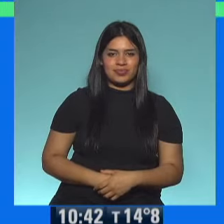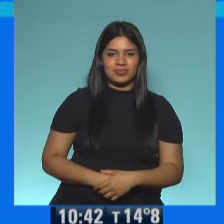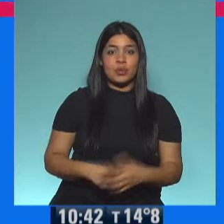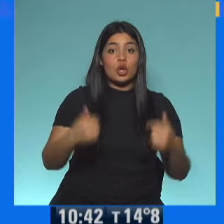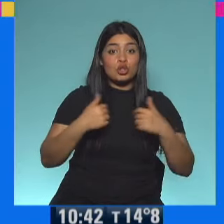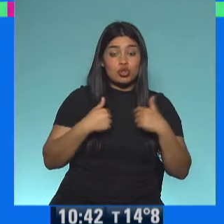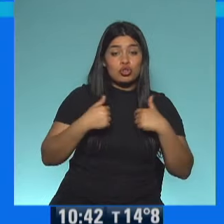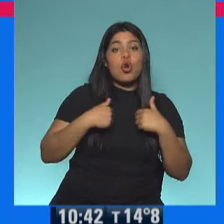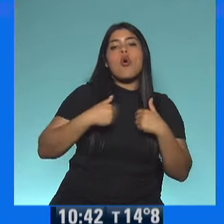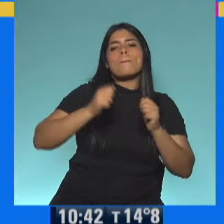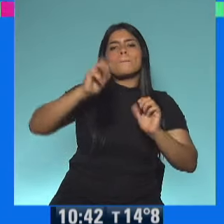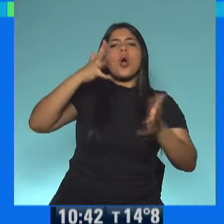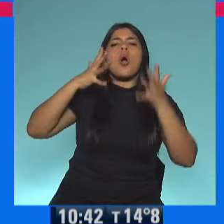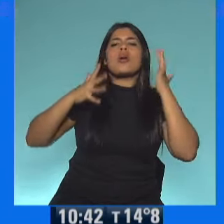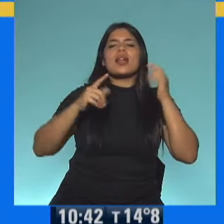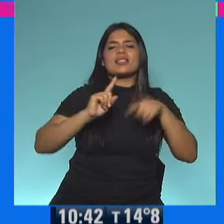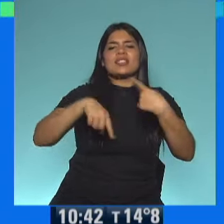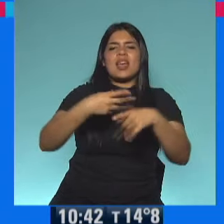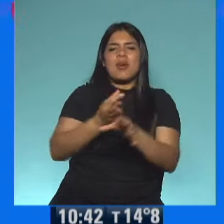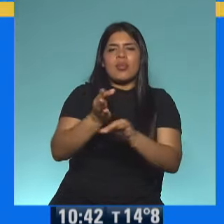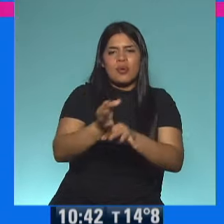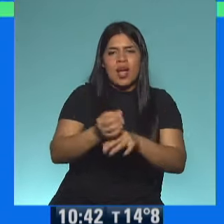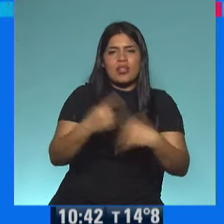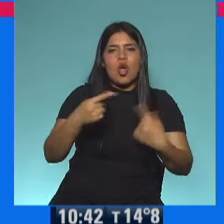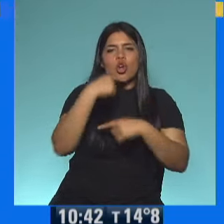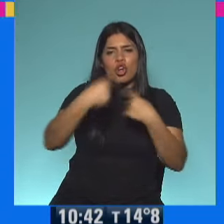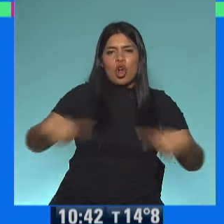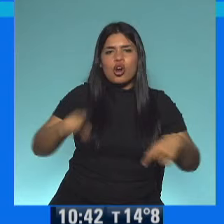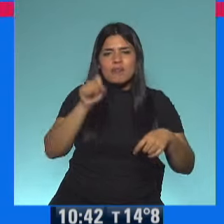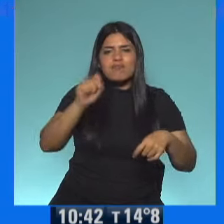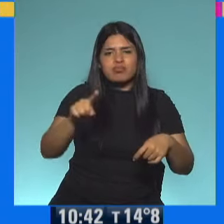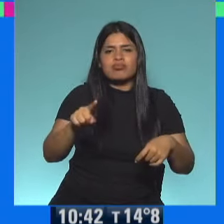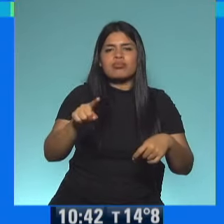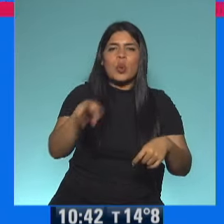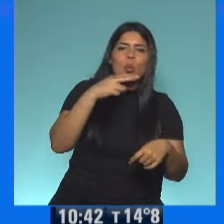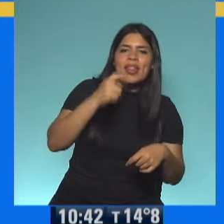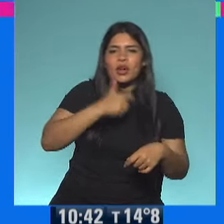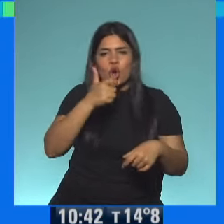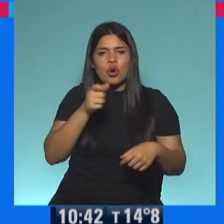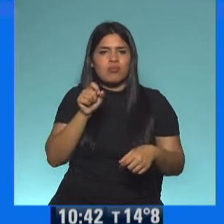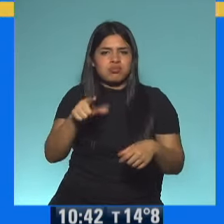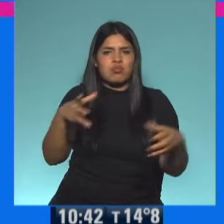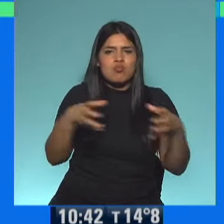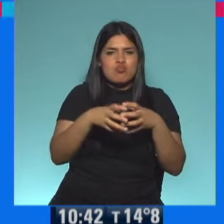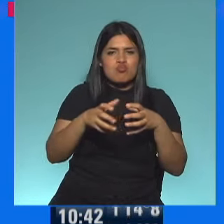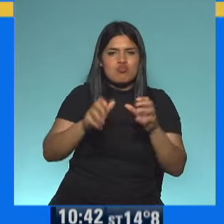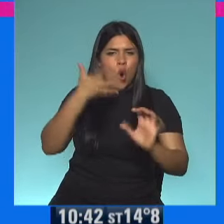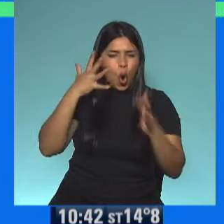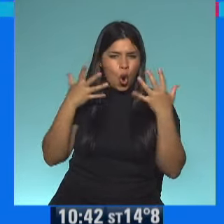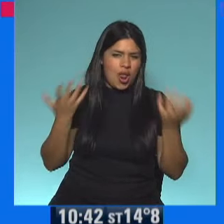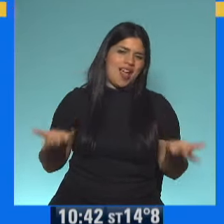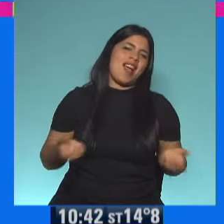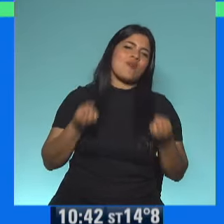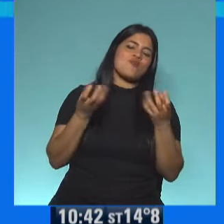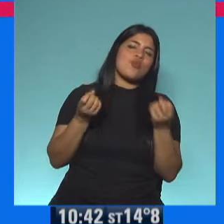Soy el murguero de Seguimos Educando, Laureano, con los colores y el traje de la murga. Vayan preparándose. Muy bien, ya tiene los colores de la murga. Vayan